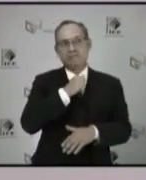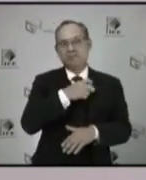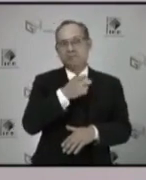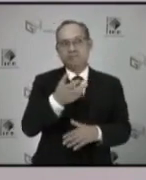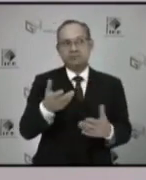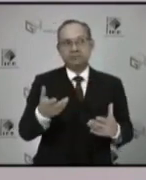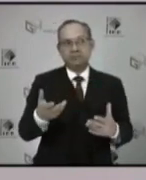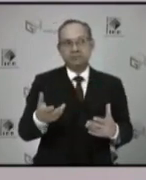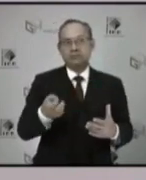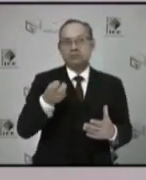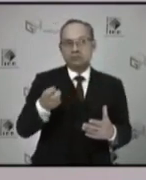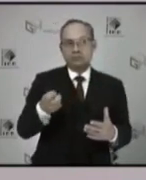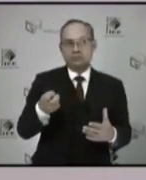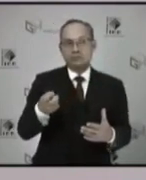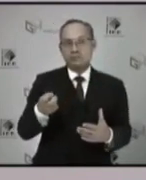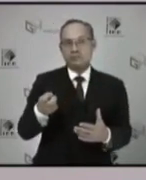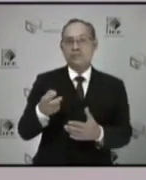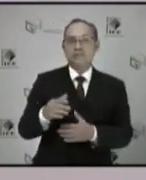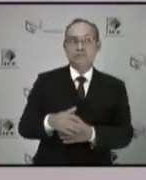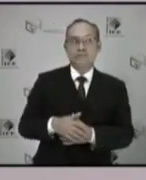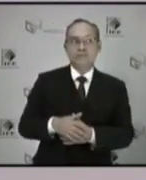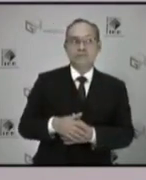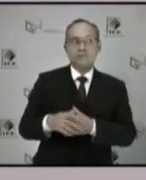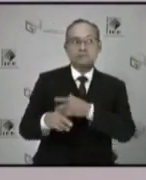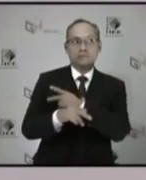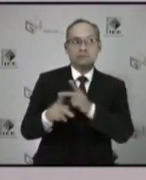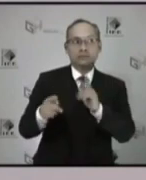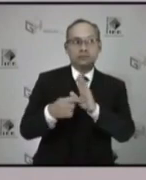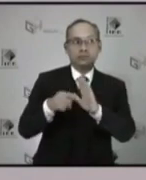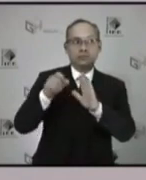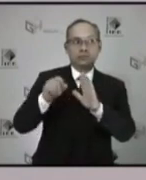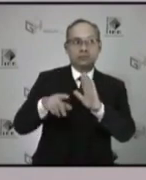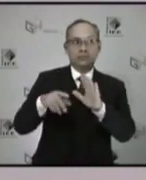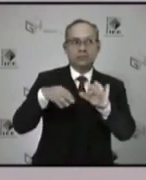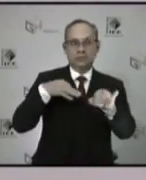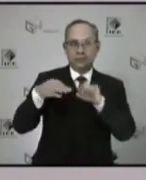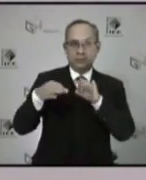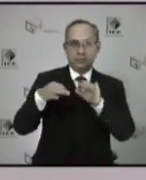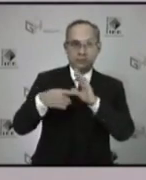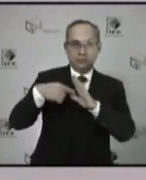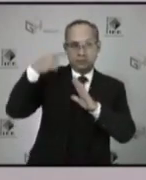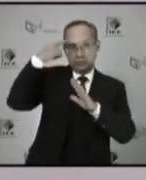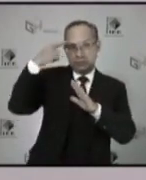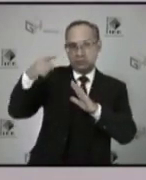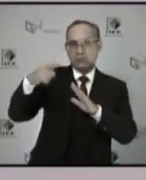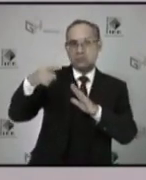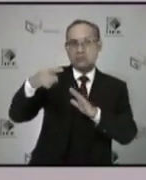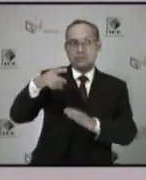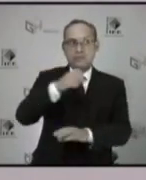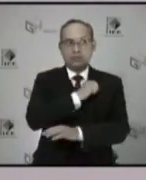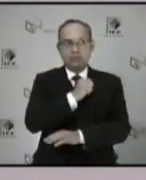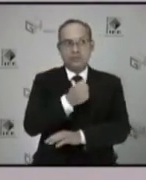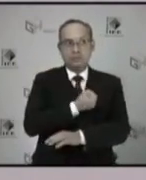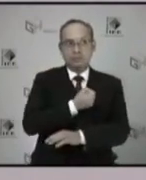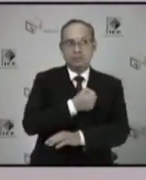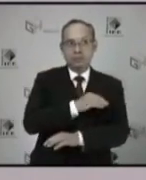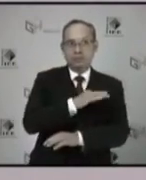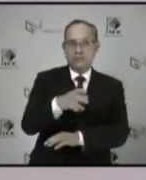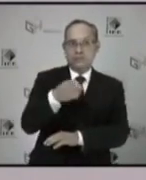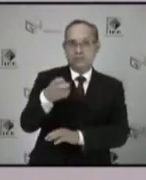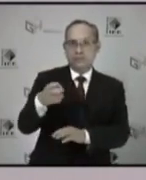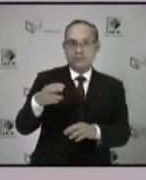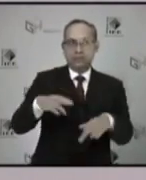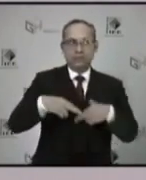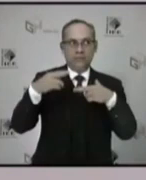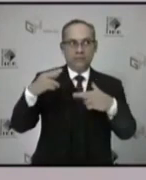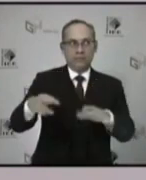blanco. Convoco a las y los trabajadores del sector salud a sumarse a este proyecto que los representa,